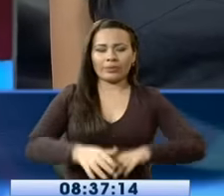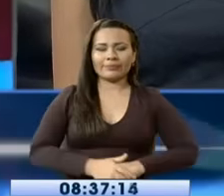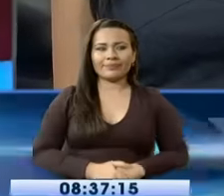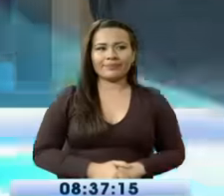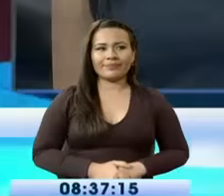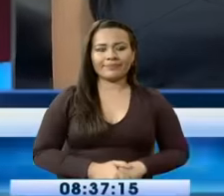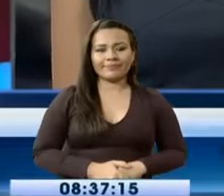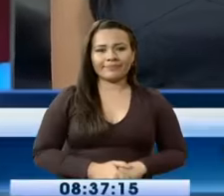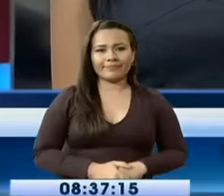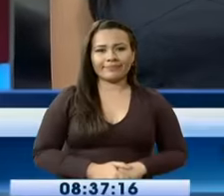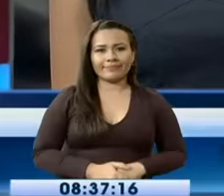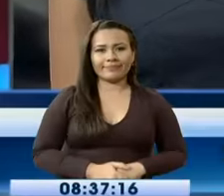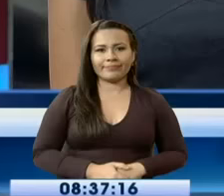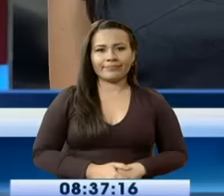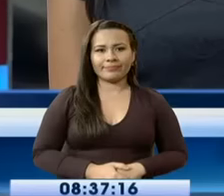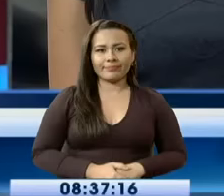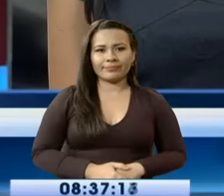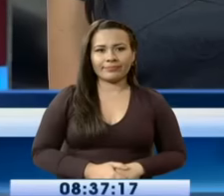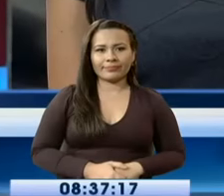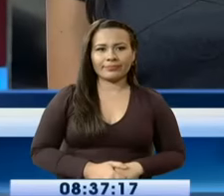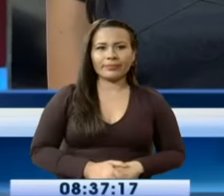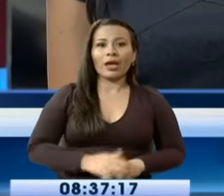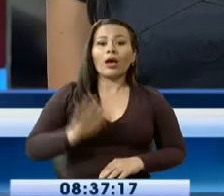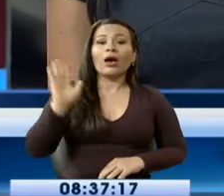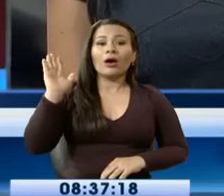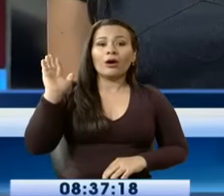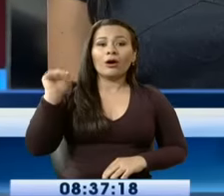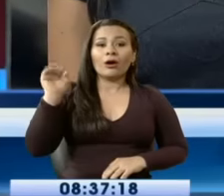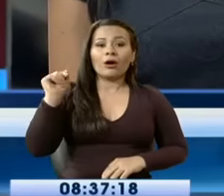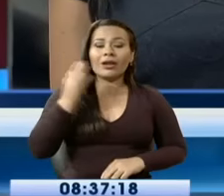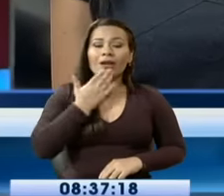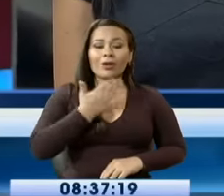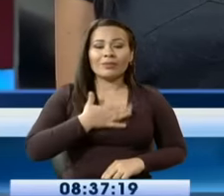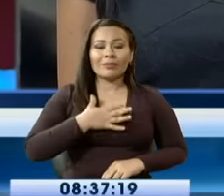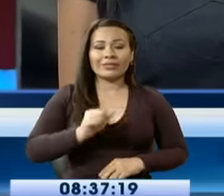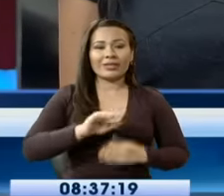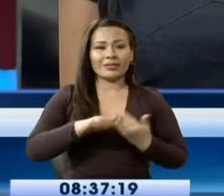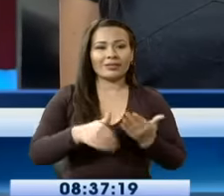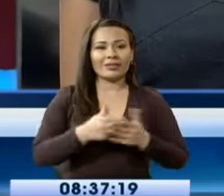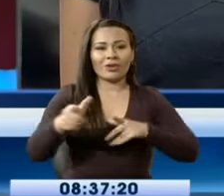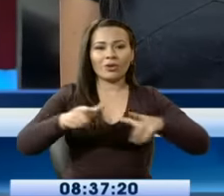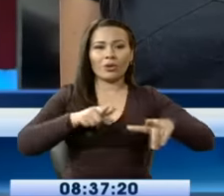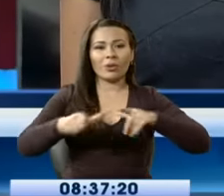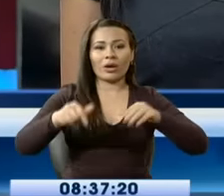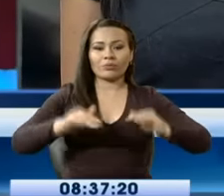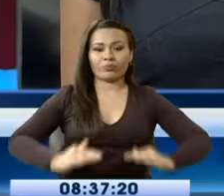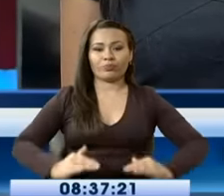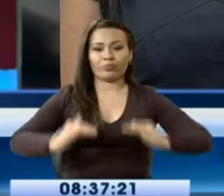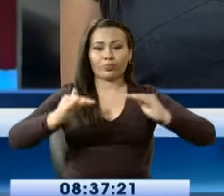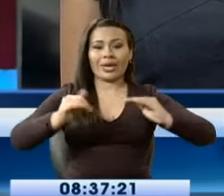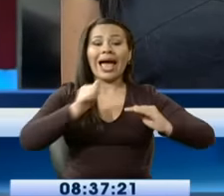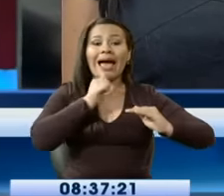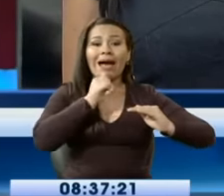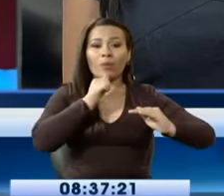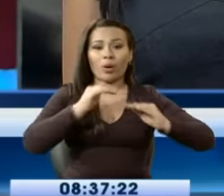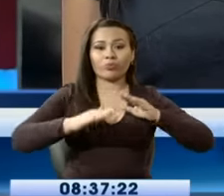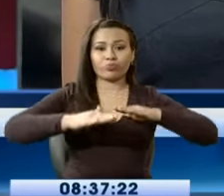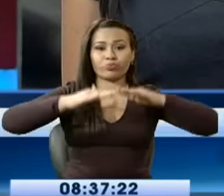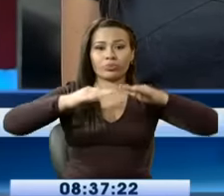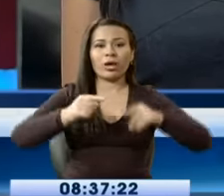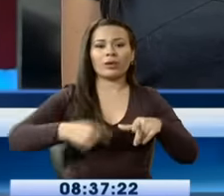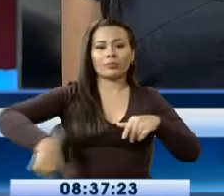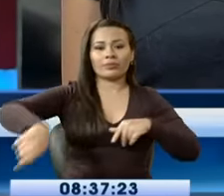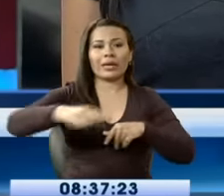vemos y escuchamos. Hola, ¿qué tal, Roselena? Buenos días. Seguimos acá desde el sector de la cooperativa Las Pozas, acá donde hay